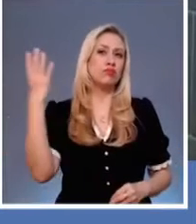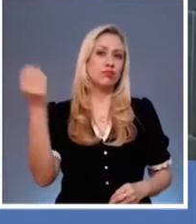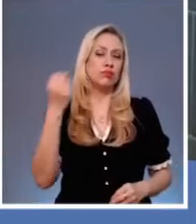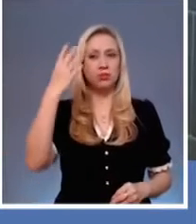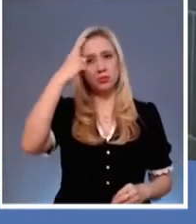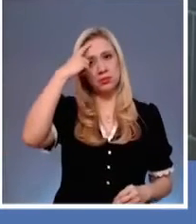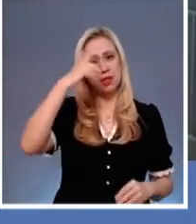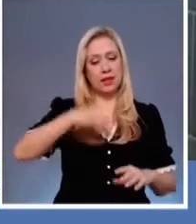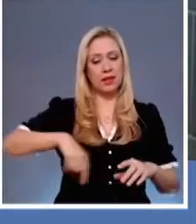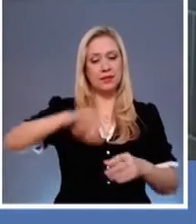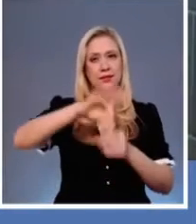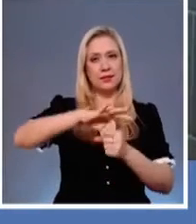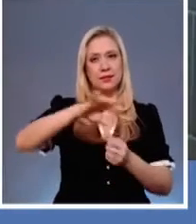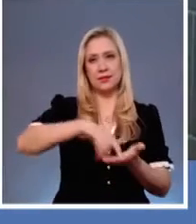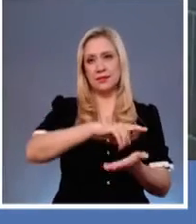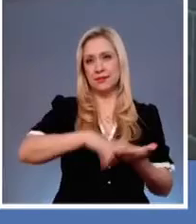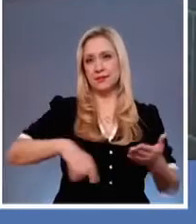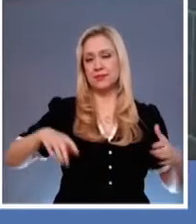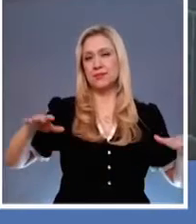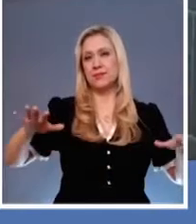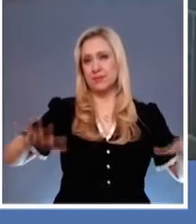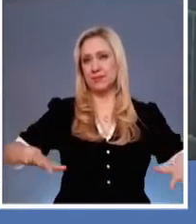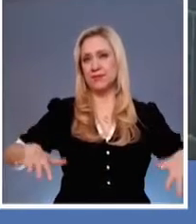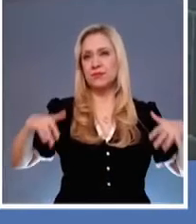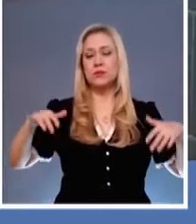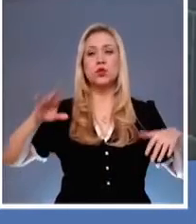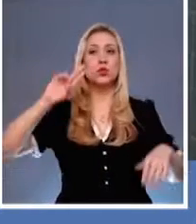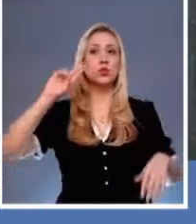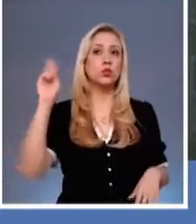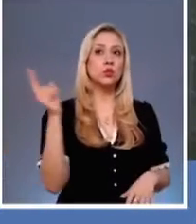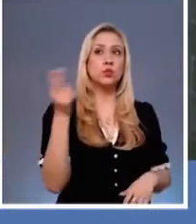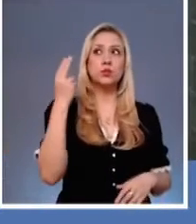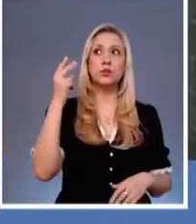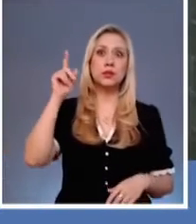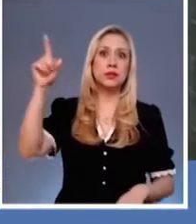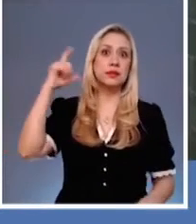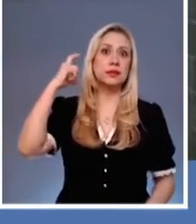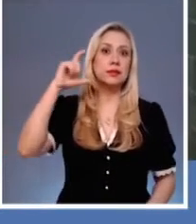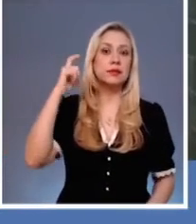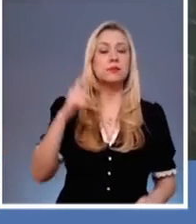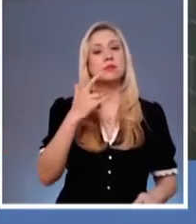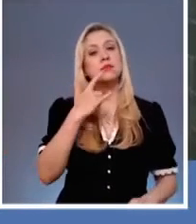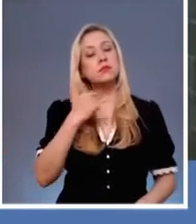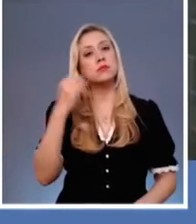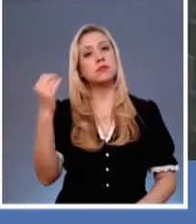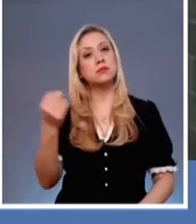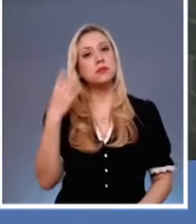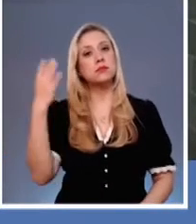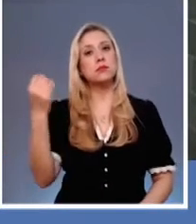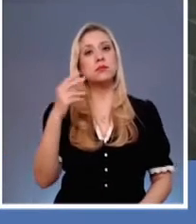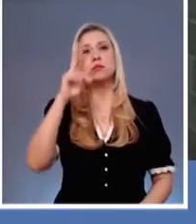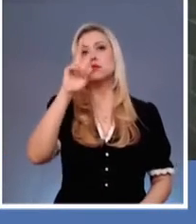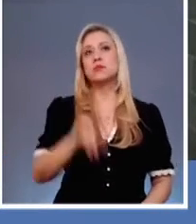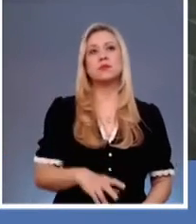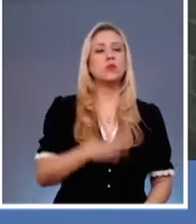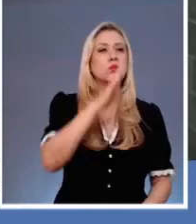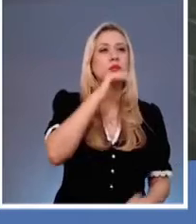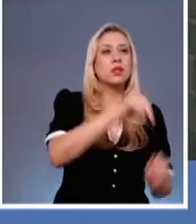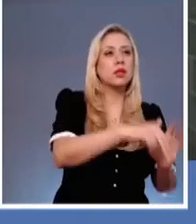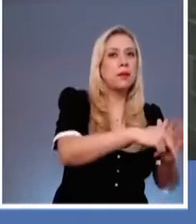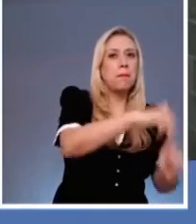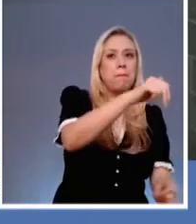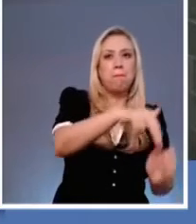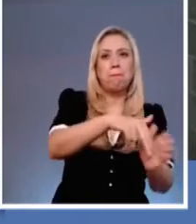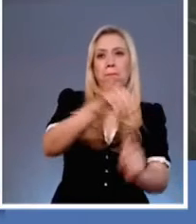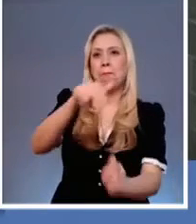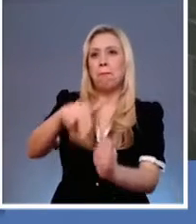Constitución, que se realizó en la Universidad Autónoma de Querétaro. Porque no puede haber agujeros negros de control constitucional. Se